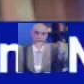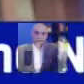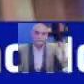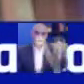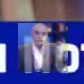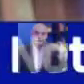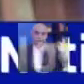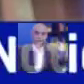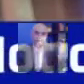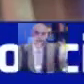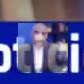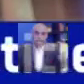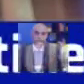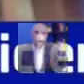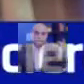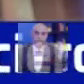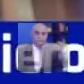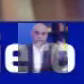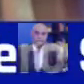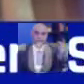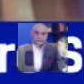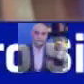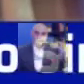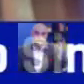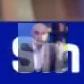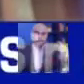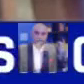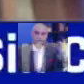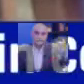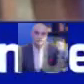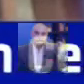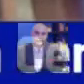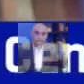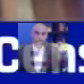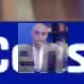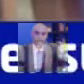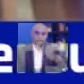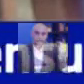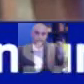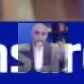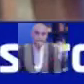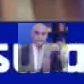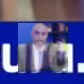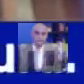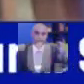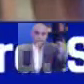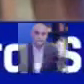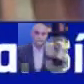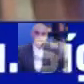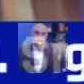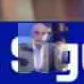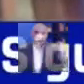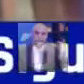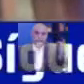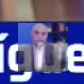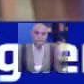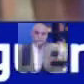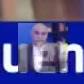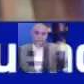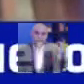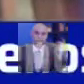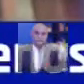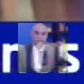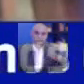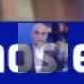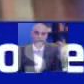ilegales y que la Corte al final iba a validar la reforma a la ley de la industria eléctrica. Porque en aquel momento, y lo